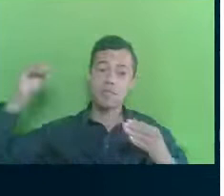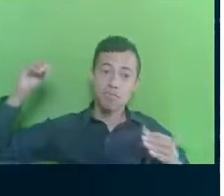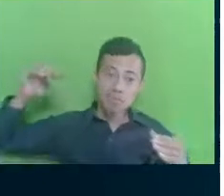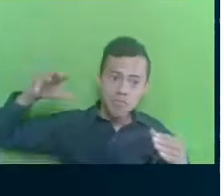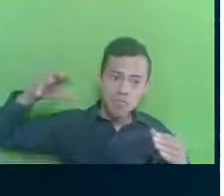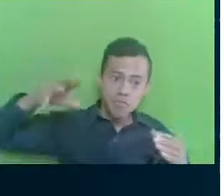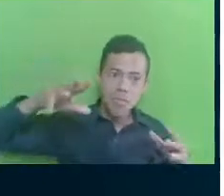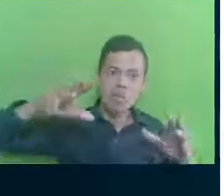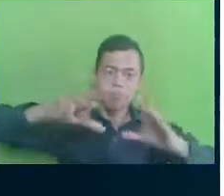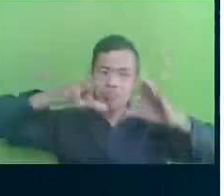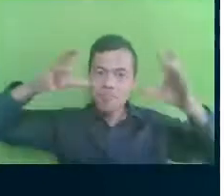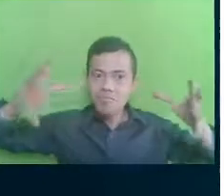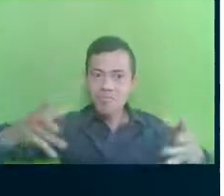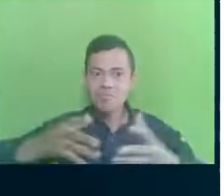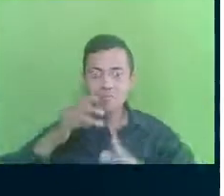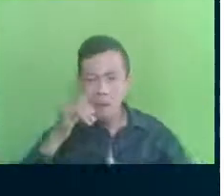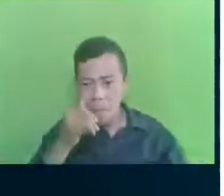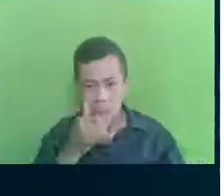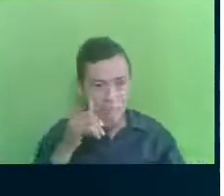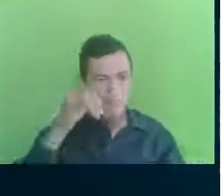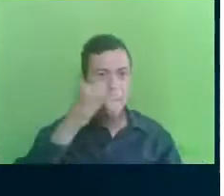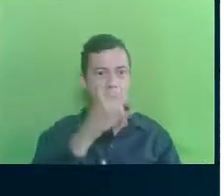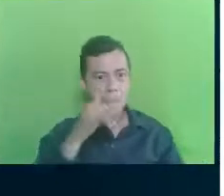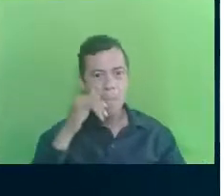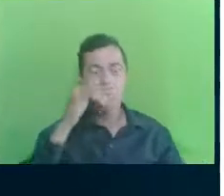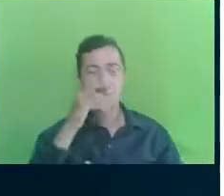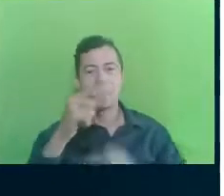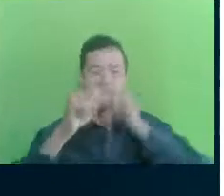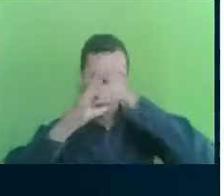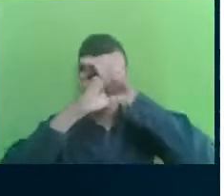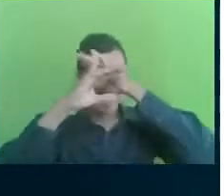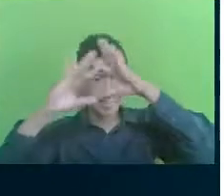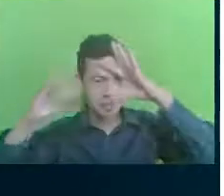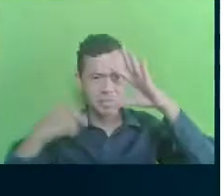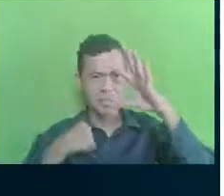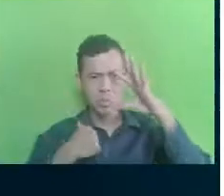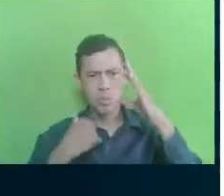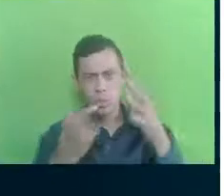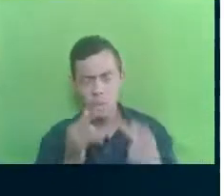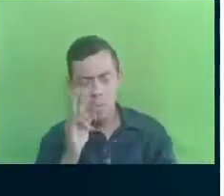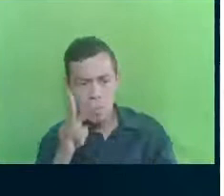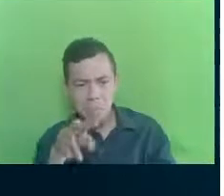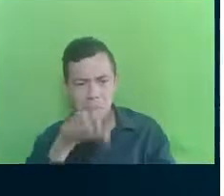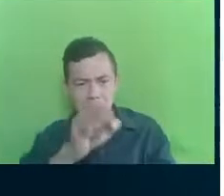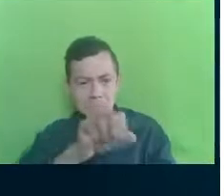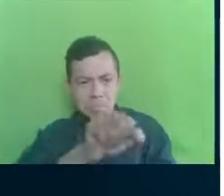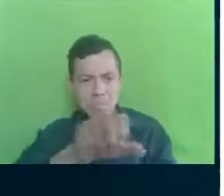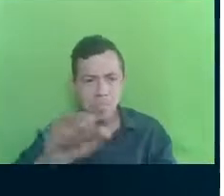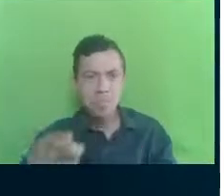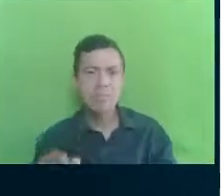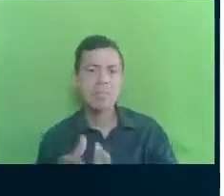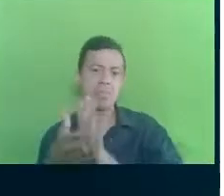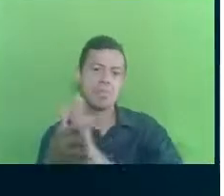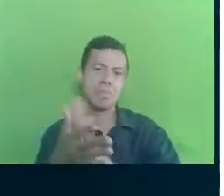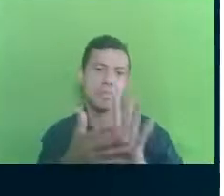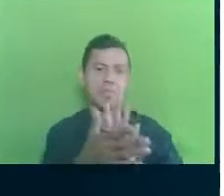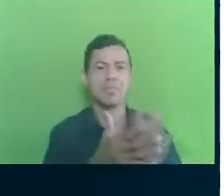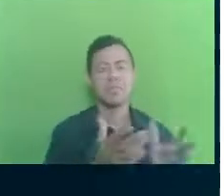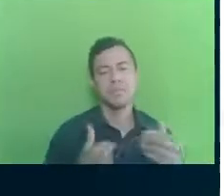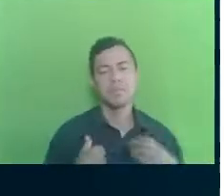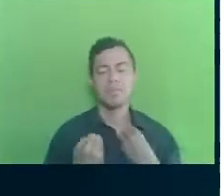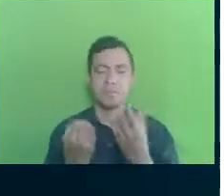mundo. Y bueno, ya el caso de uso depende de la imaginación de ustedes. ¿Cómo voy a utilizar esas imágenes y cómo voy a implementar inteligencia